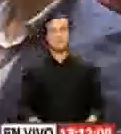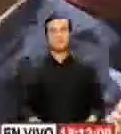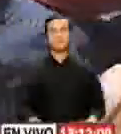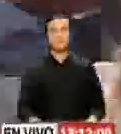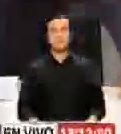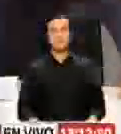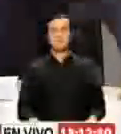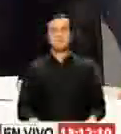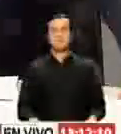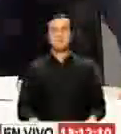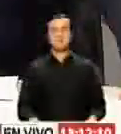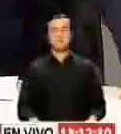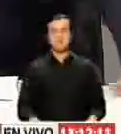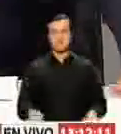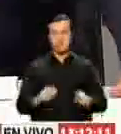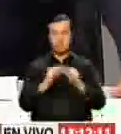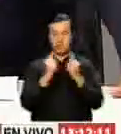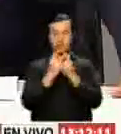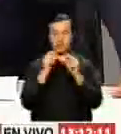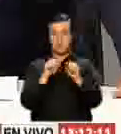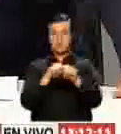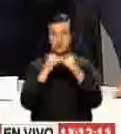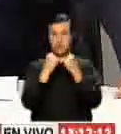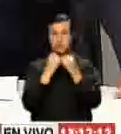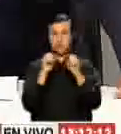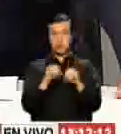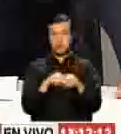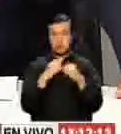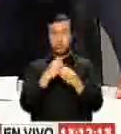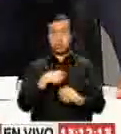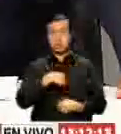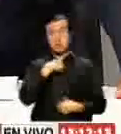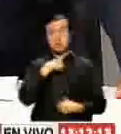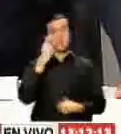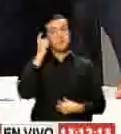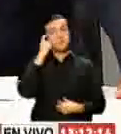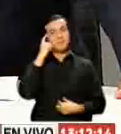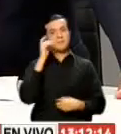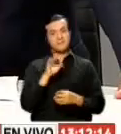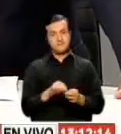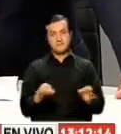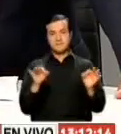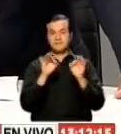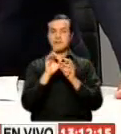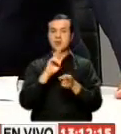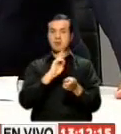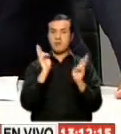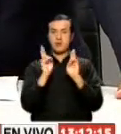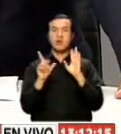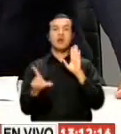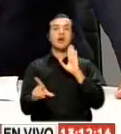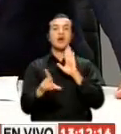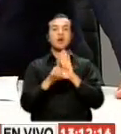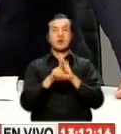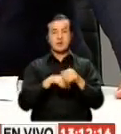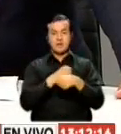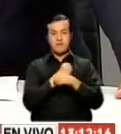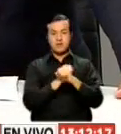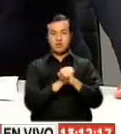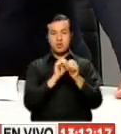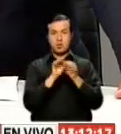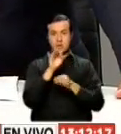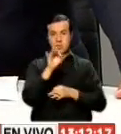Telediario. Y colectivos sociales y organizaciones civiles consideran vital una nueva reforma a la Ley Orgánica de la Defensoría del